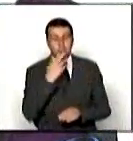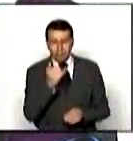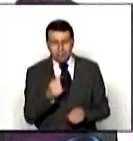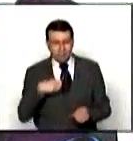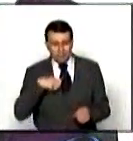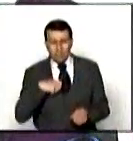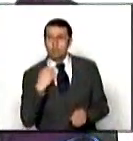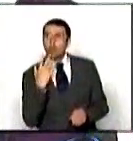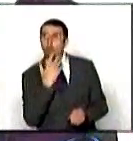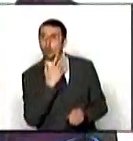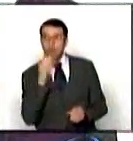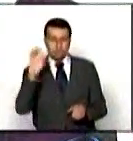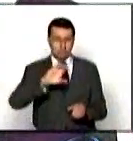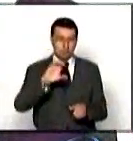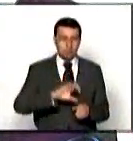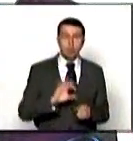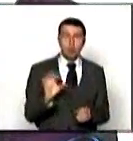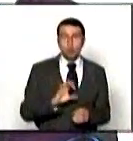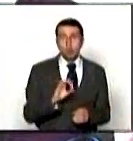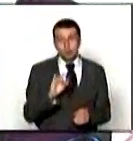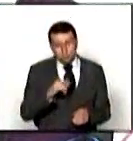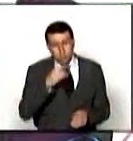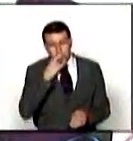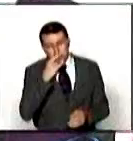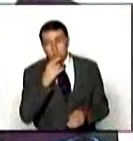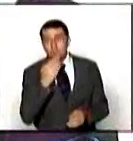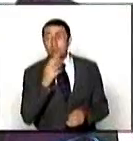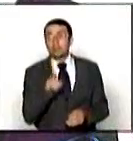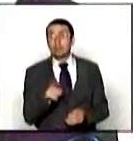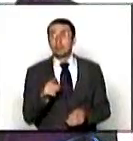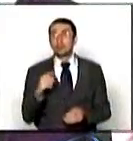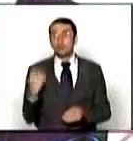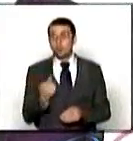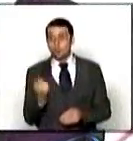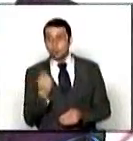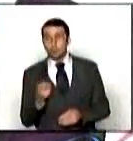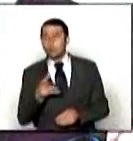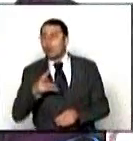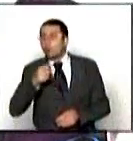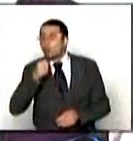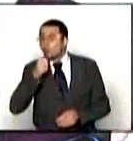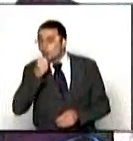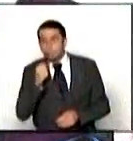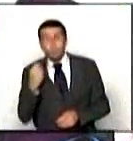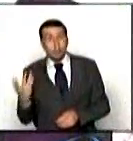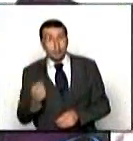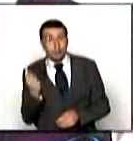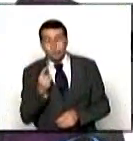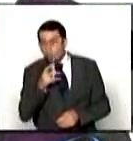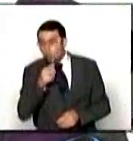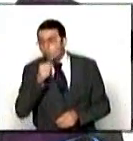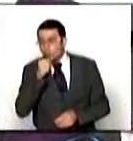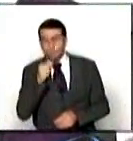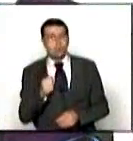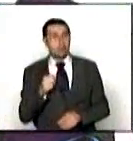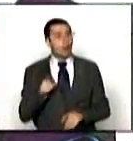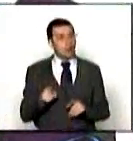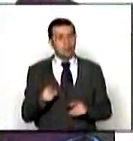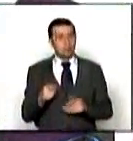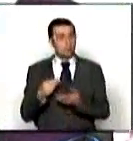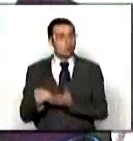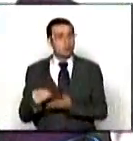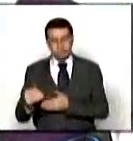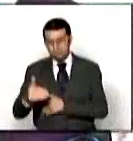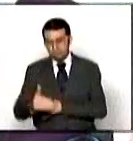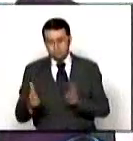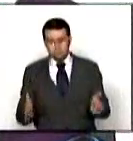tiene un sabor o un olor artificial, como por ejemplo los jugos de cajita, que a veces pensamos, qué buen papá que soy, que le doy y le compré la paquita de jugos de cajita al niño